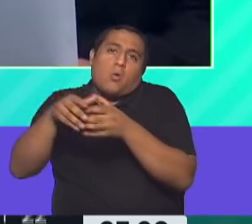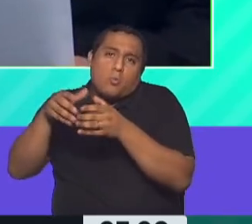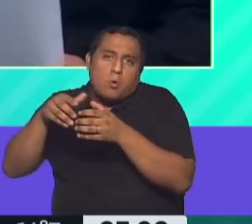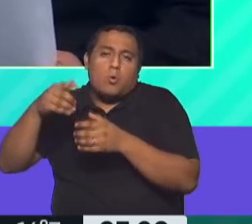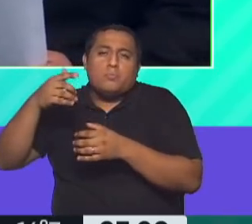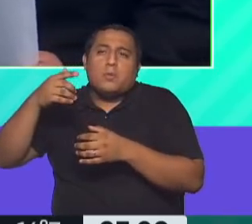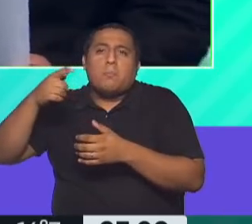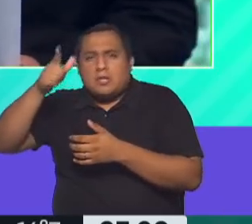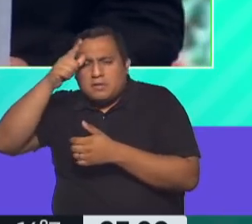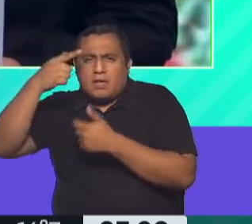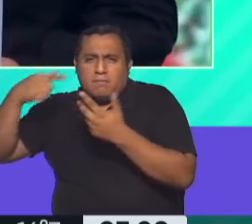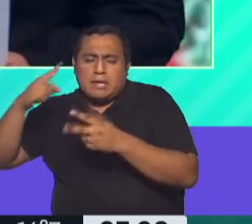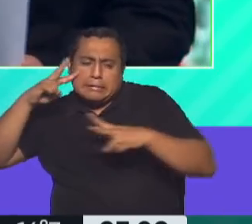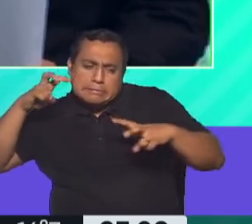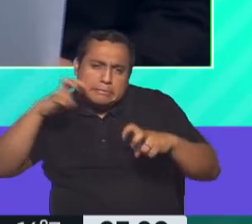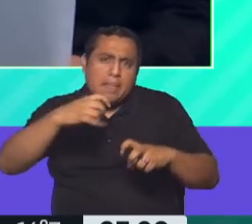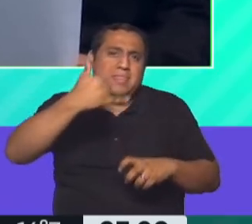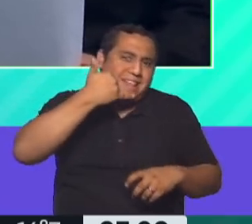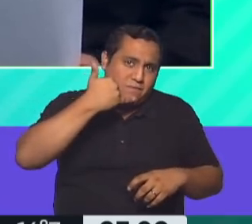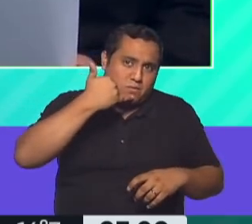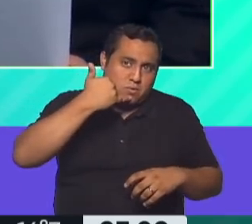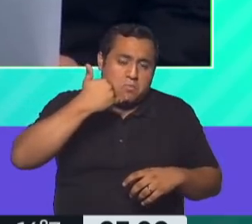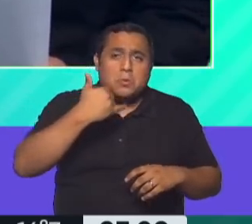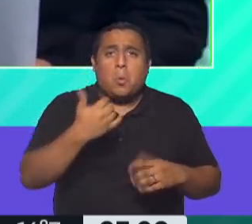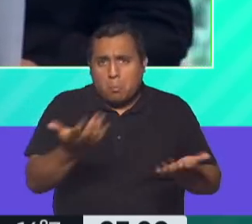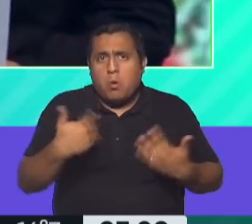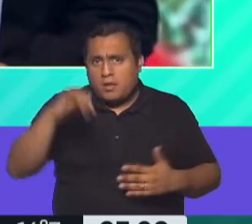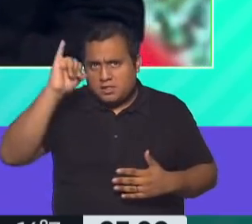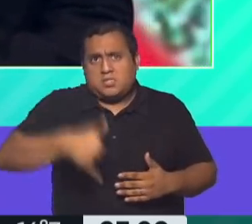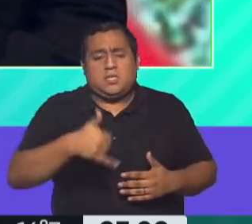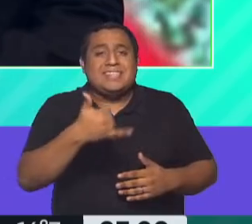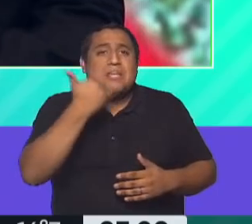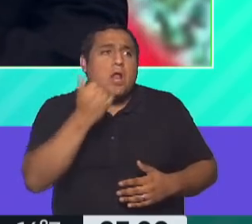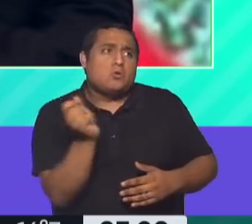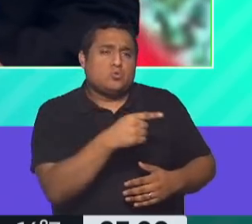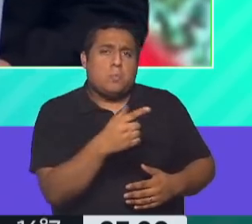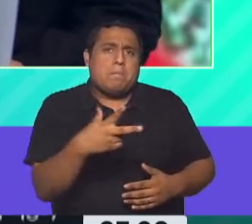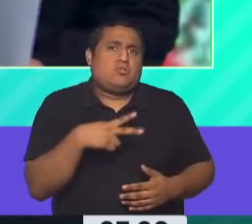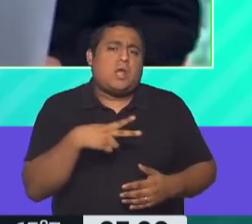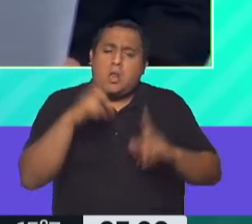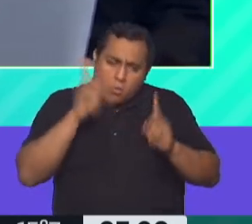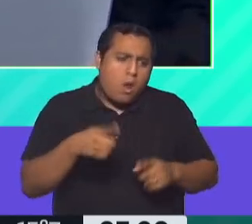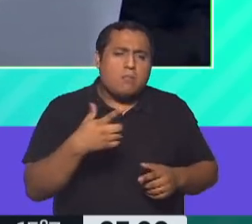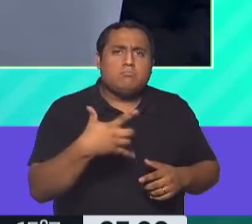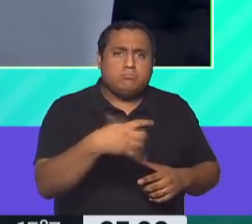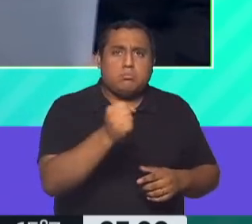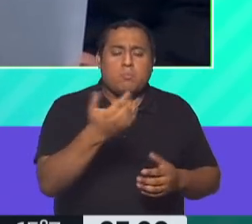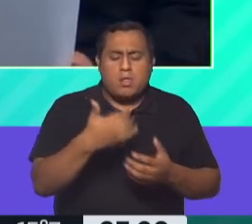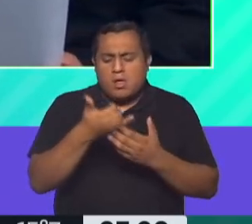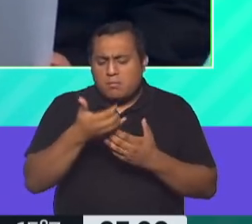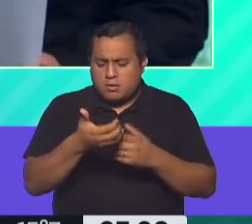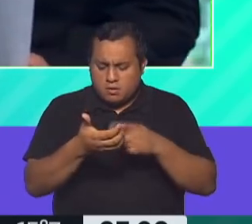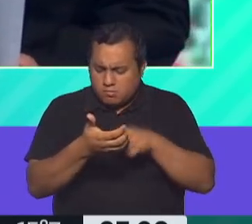el teléfono que tenga relación con la causa es válido desde el punto de vista judicial. Ahí se encontró una conversación entre un